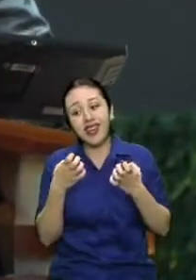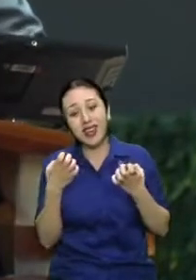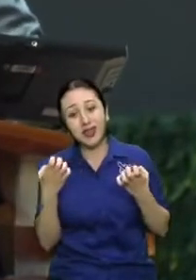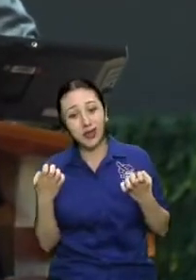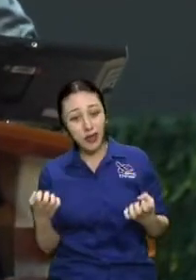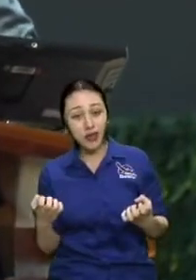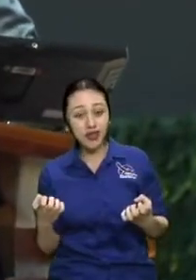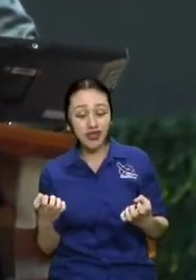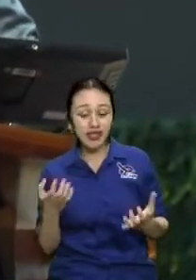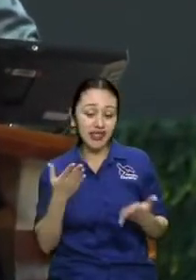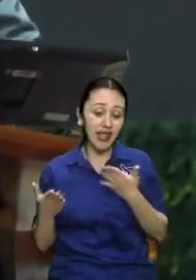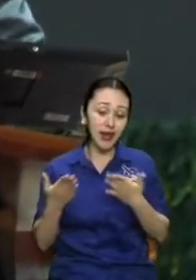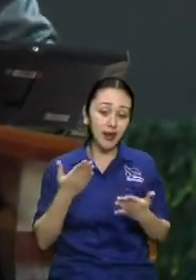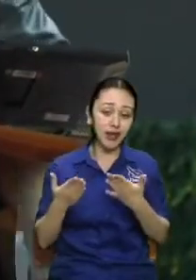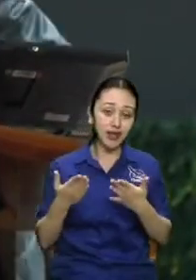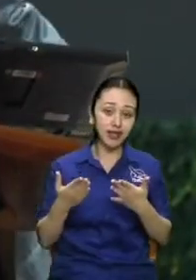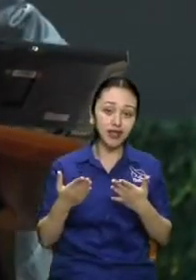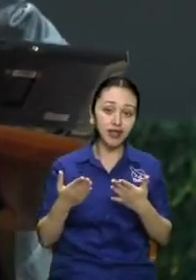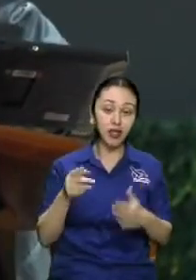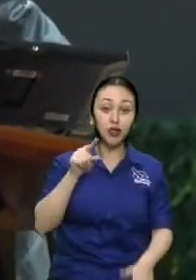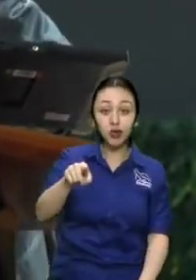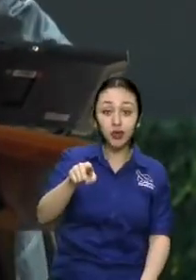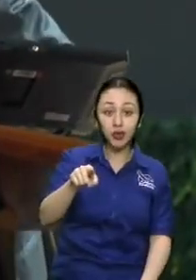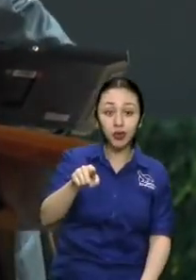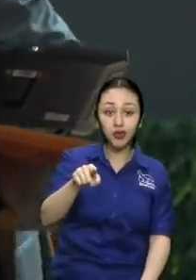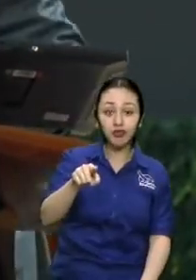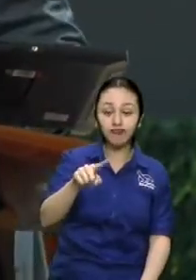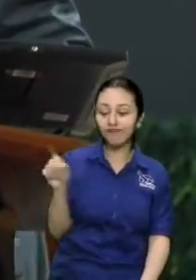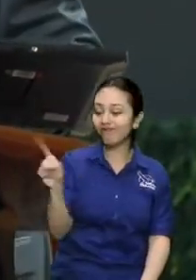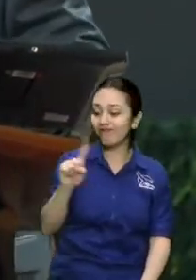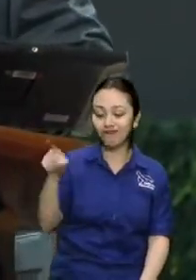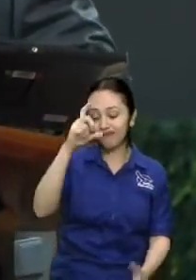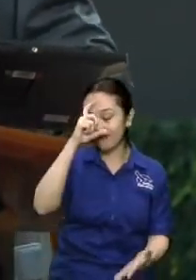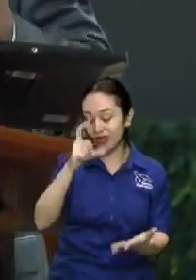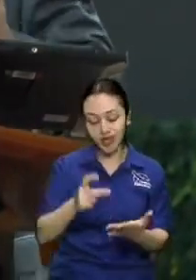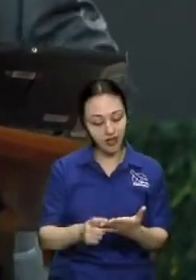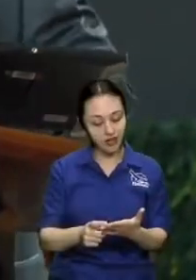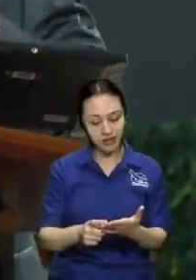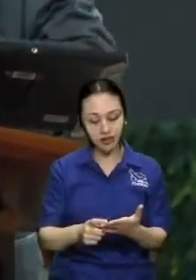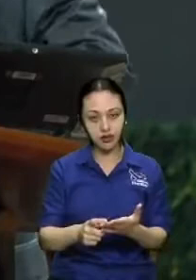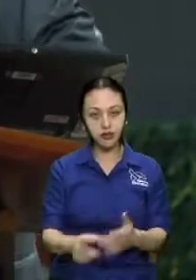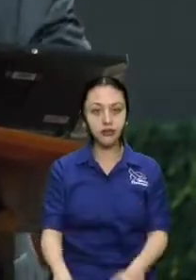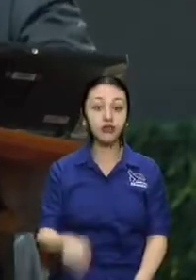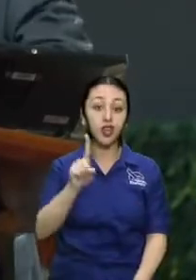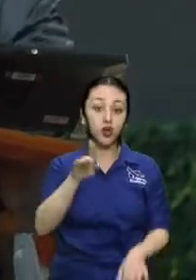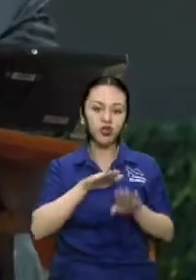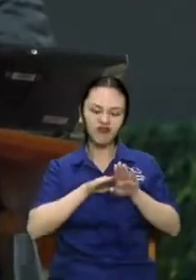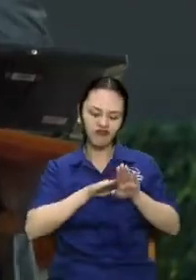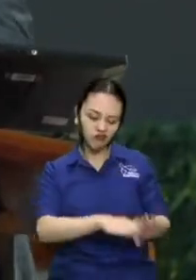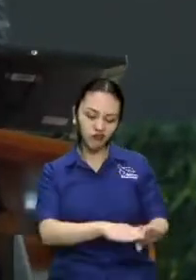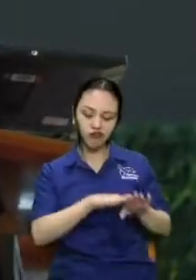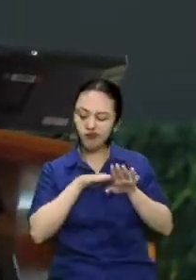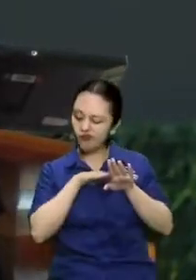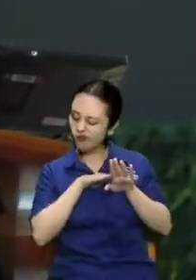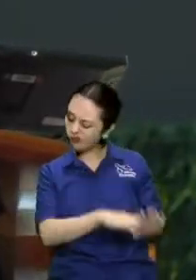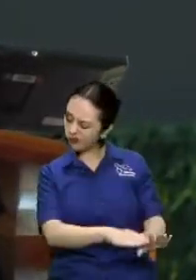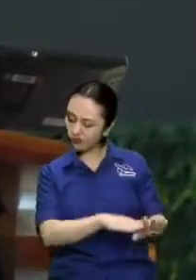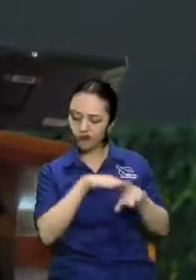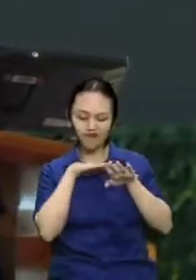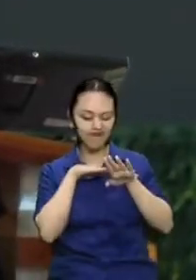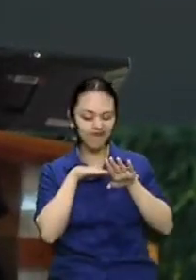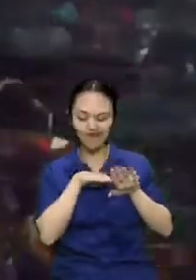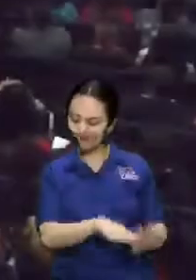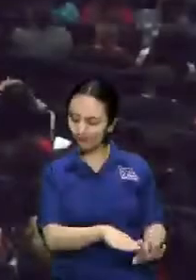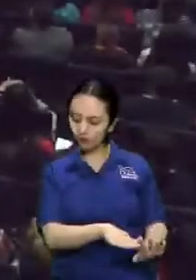tampoco lo creas. Ese es el desprecio. El desprecio. Te desprecian y te desprecian y te desprecian y te desprecian y te desprecian